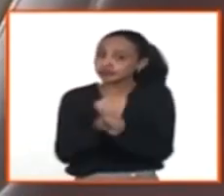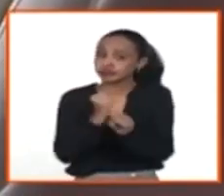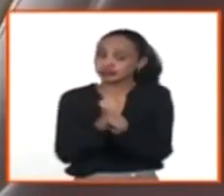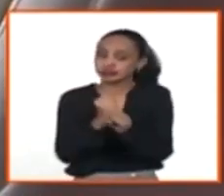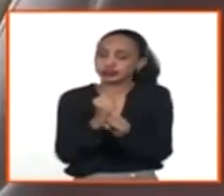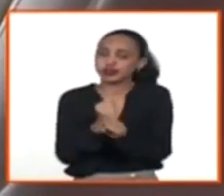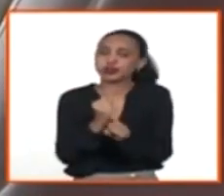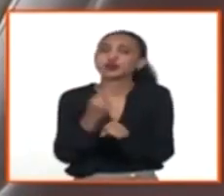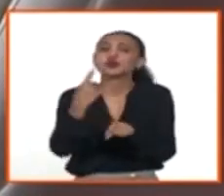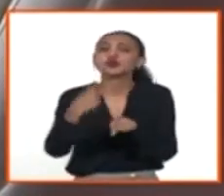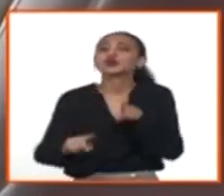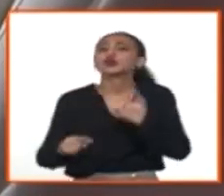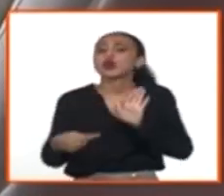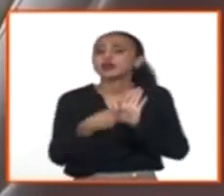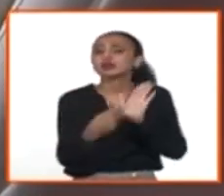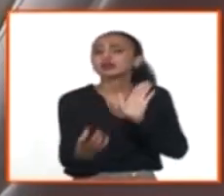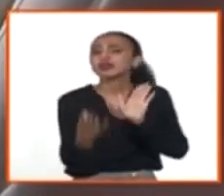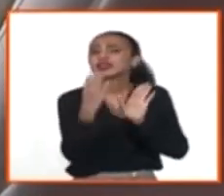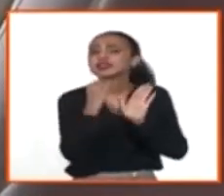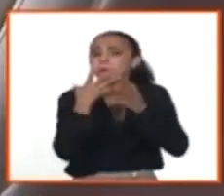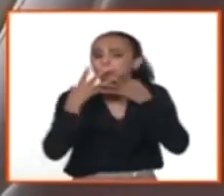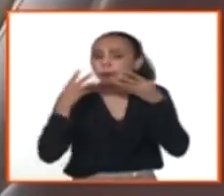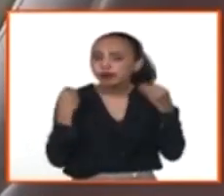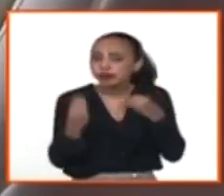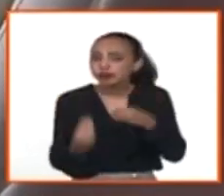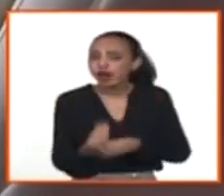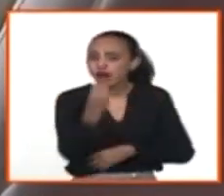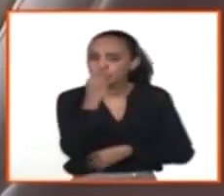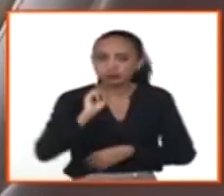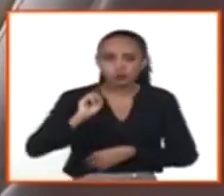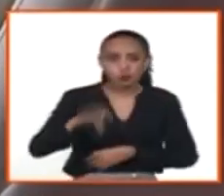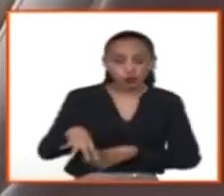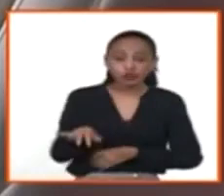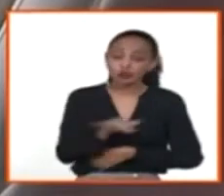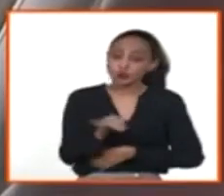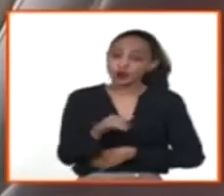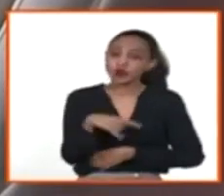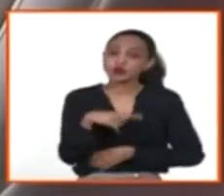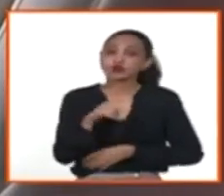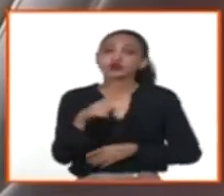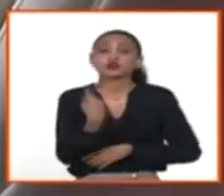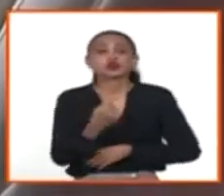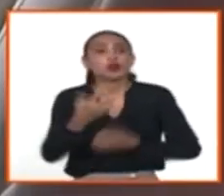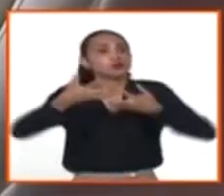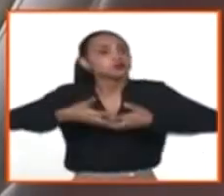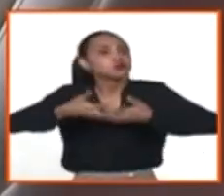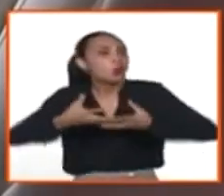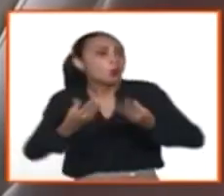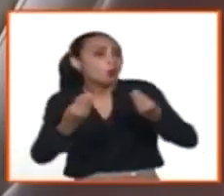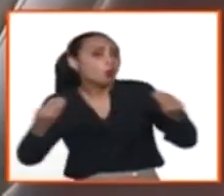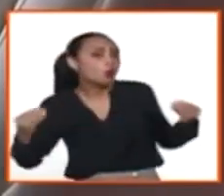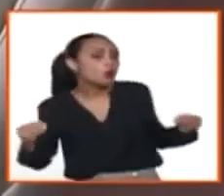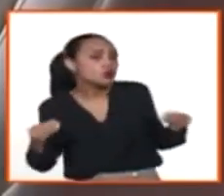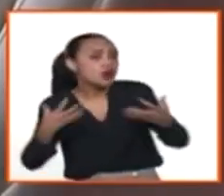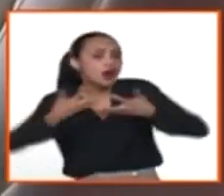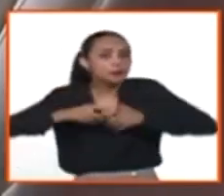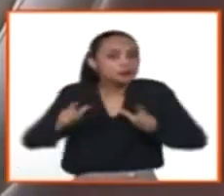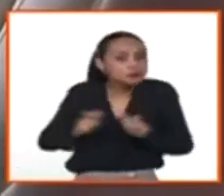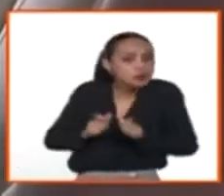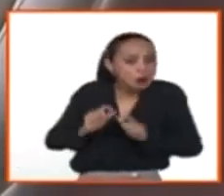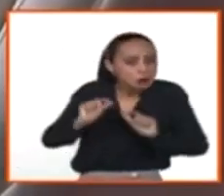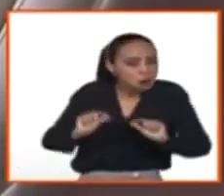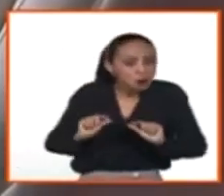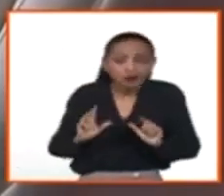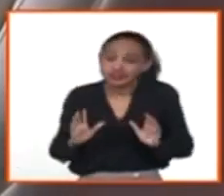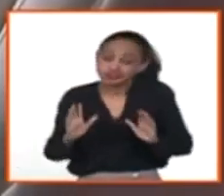elemento del que hablabas, de la pérdida de alimentos. Uno de los problemas que tenemos es no tenemos suficiente industria ni suficiente mini-industria para poder procesar muchos de